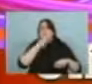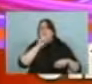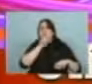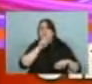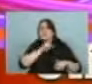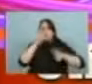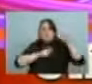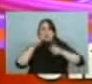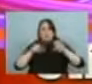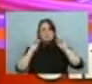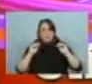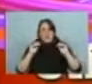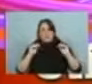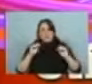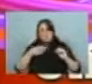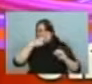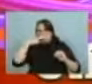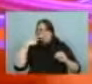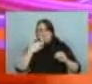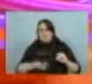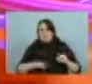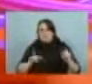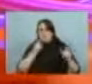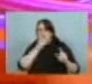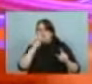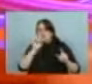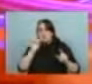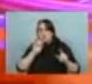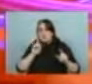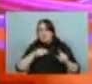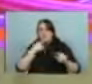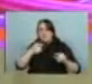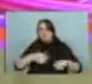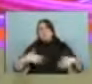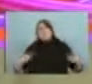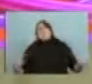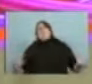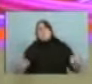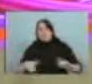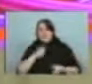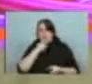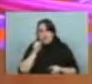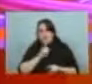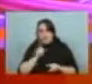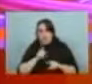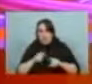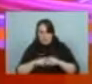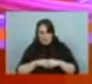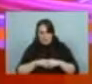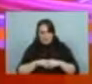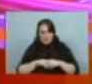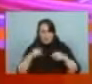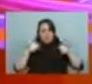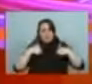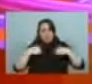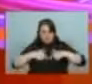cosas, simplemente no. Seguro. Ni los olores fuertes tampoco porque me descomponen. Por favor, deliberá, voy al baño. Si yo la ropa interior me